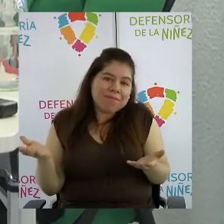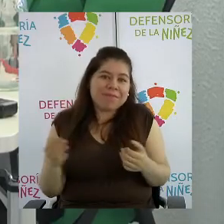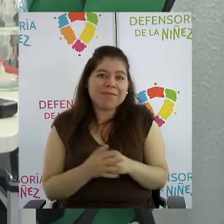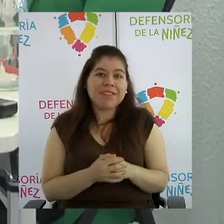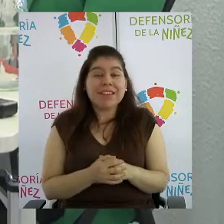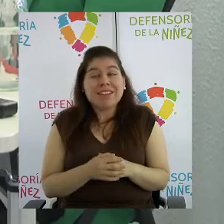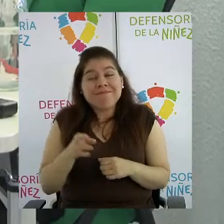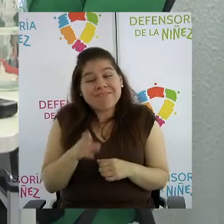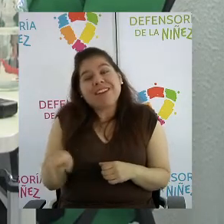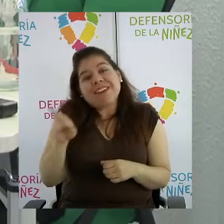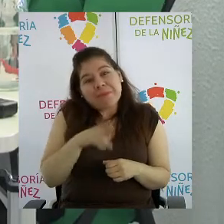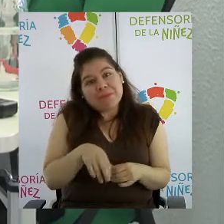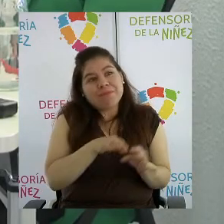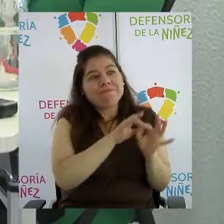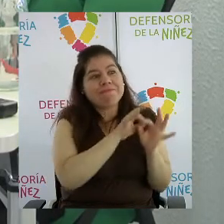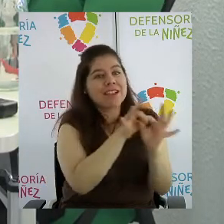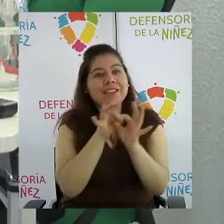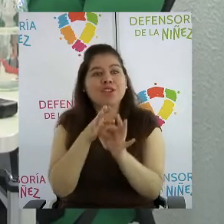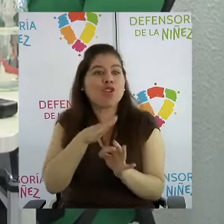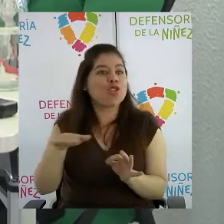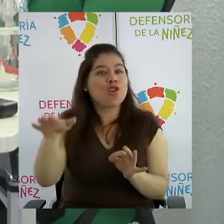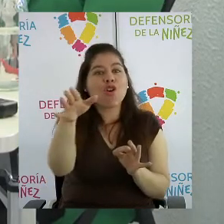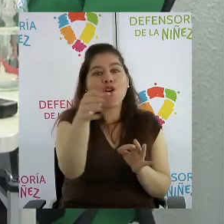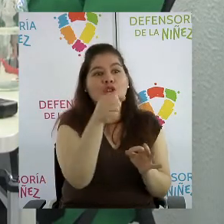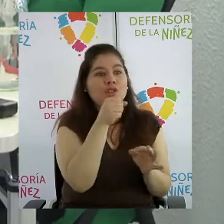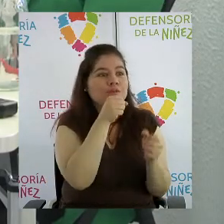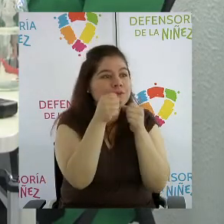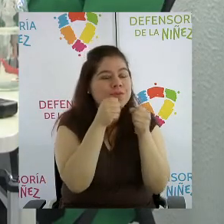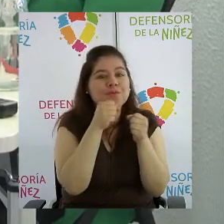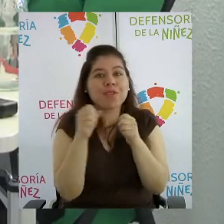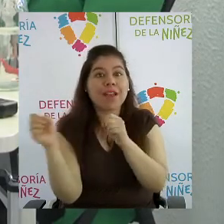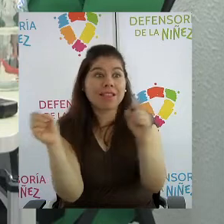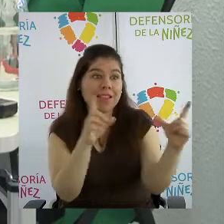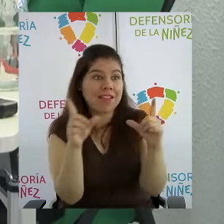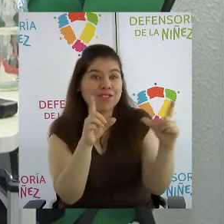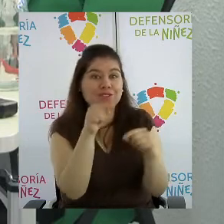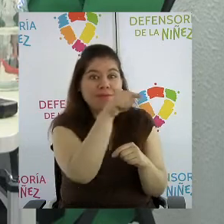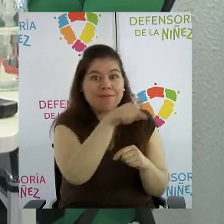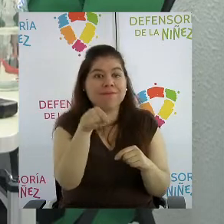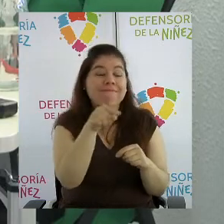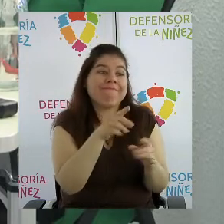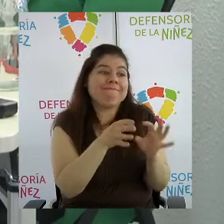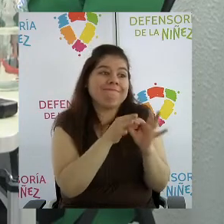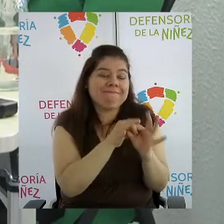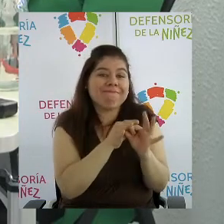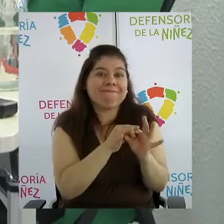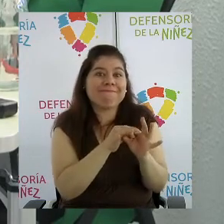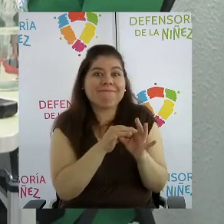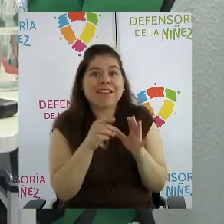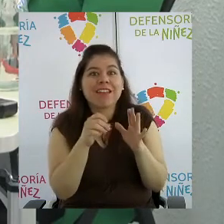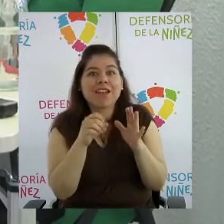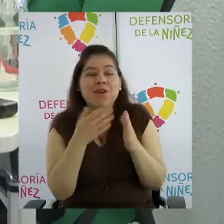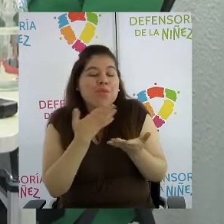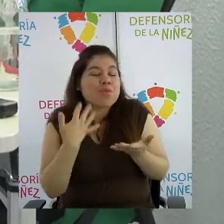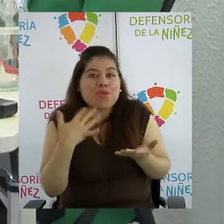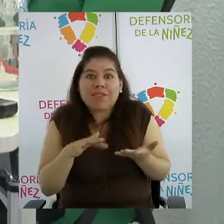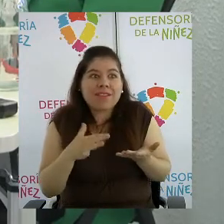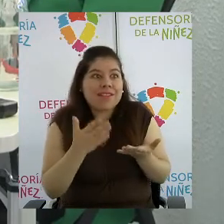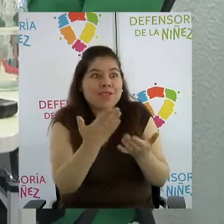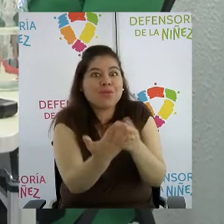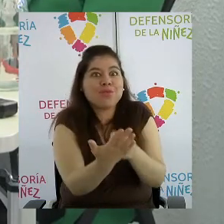Reitero profundamente los agradecimientos a los medios de comunicación que han venido a cubrirlo, porque también ustedes son parte fundamental para nosotros para poder